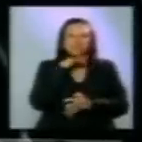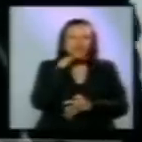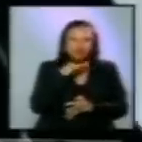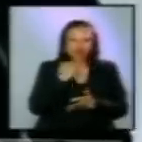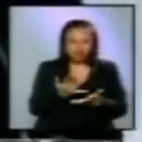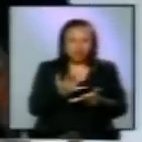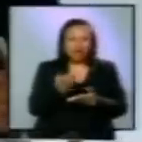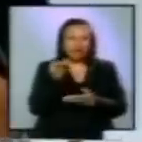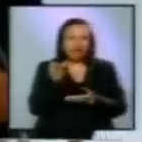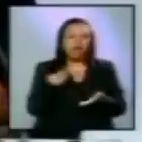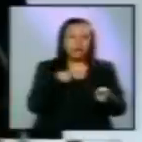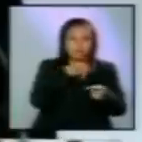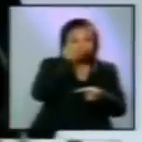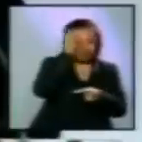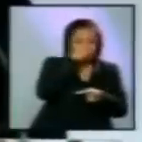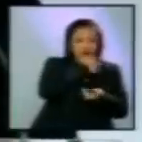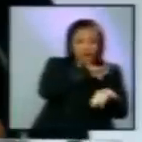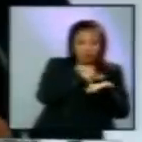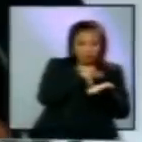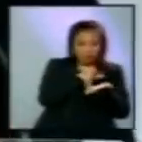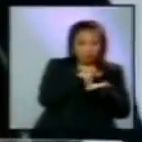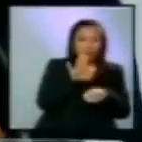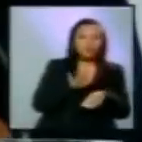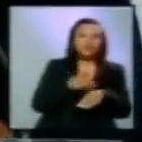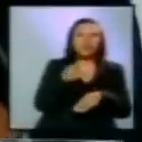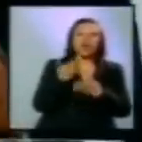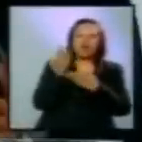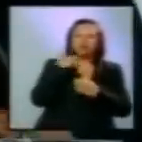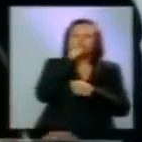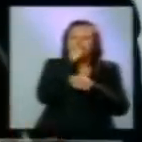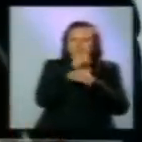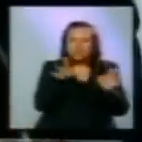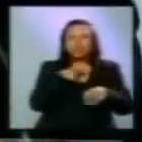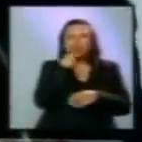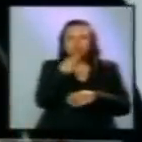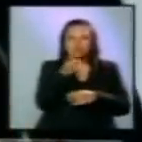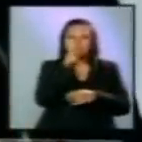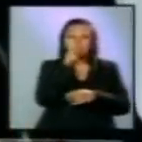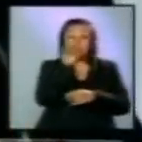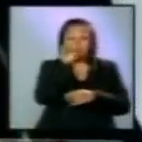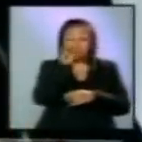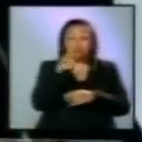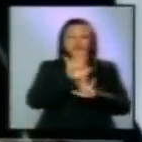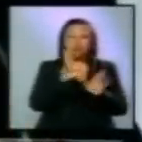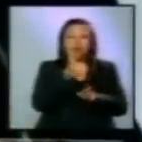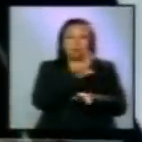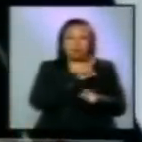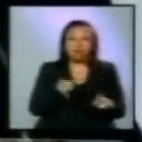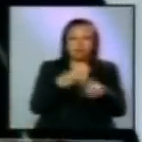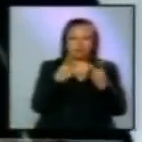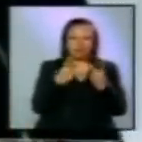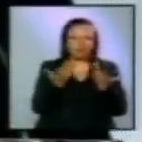les ayuda a Peña Nieto porque ha venido diciendo en la campaña que va a privatizar Pemex.